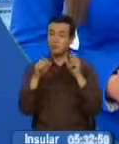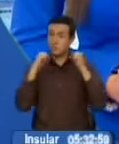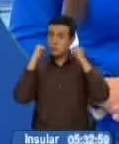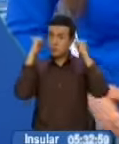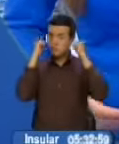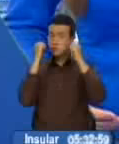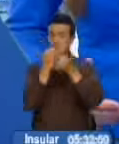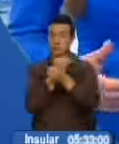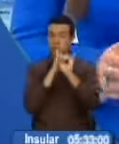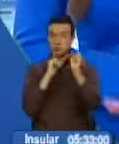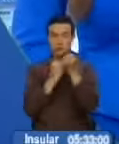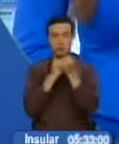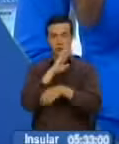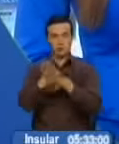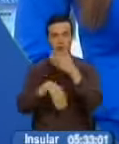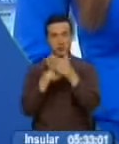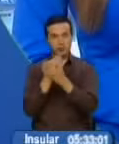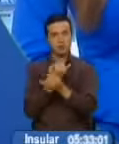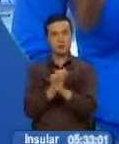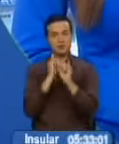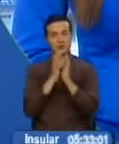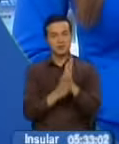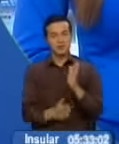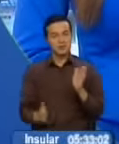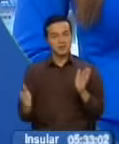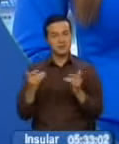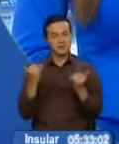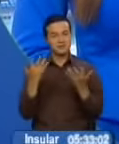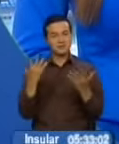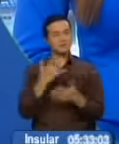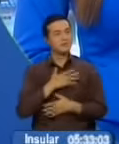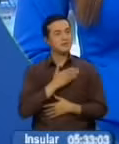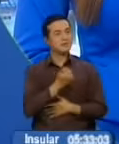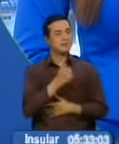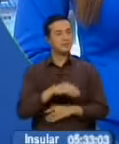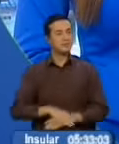este equipo, porque todos somos independientes en esta jornada. Hola Abraham, ¿cómo estás?